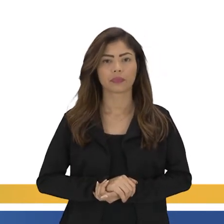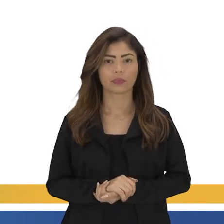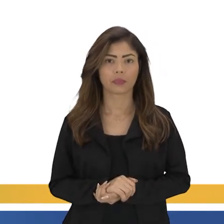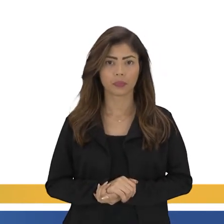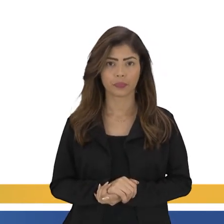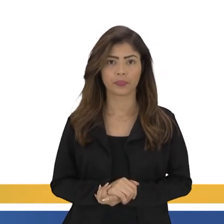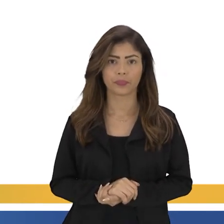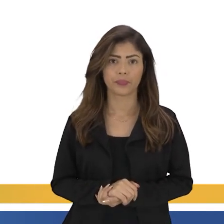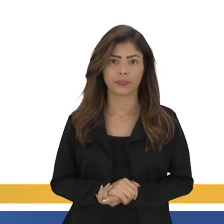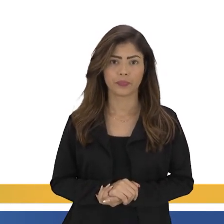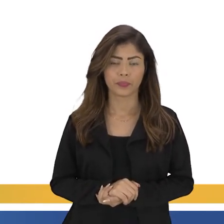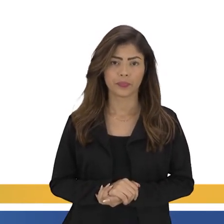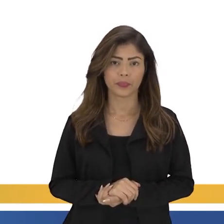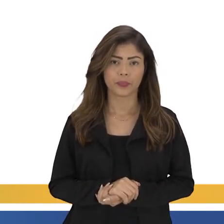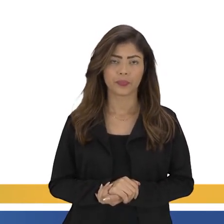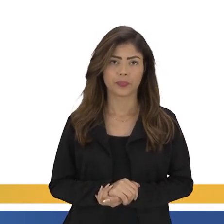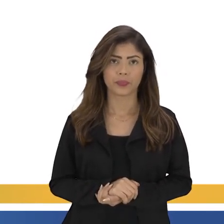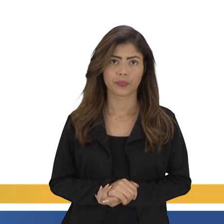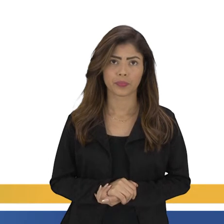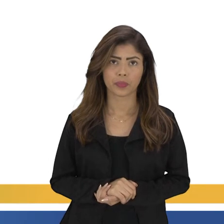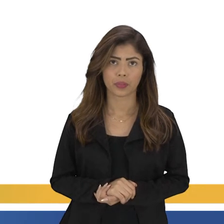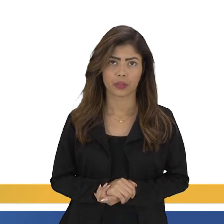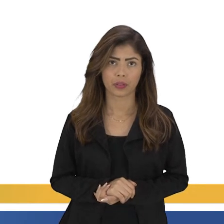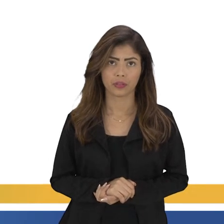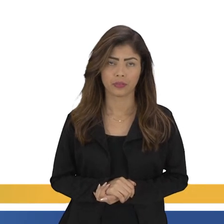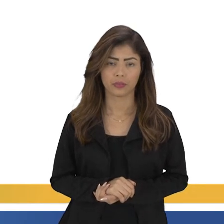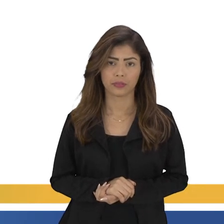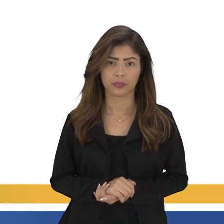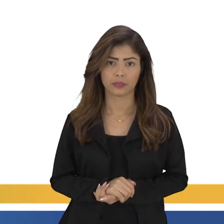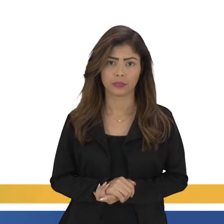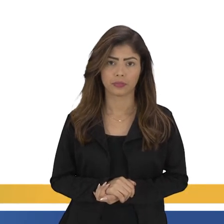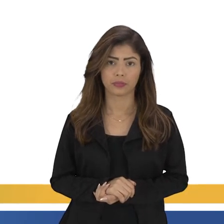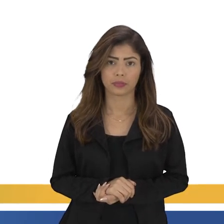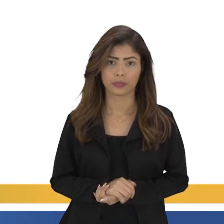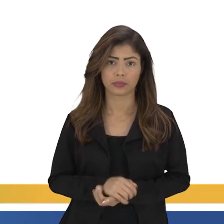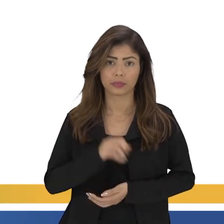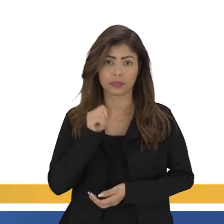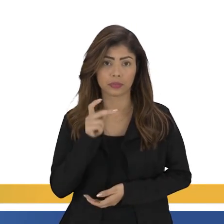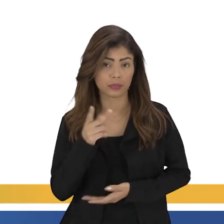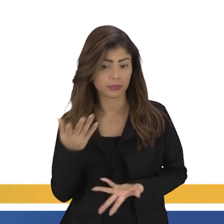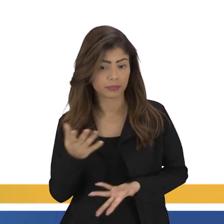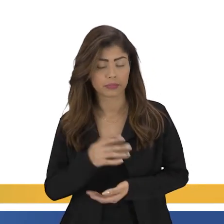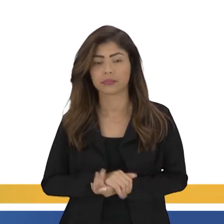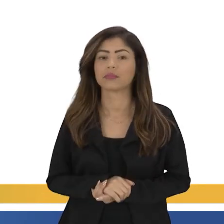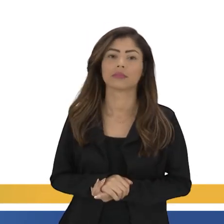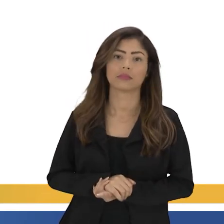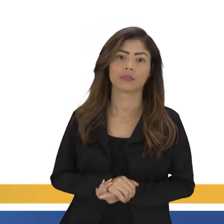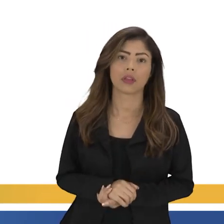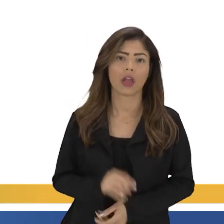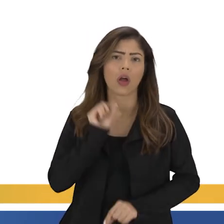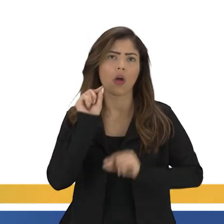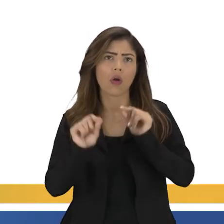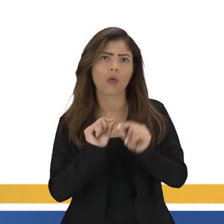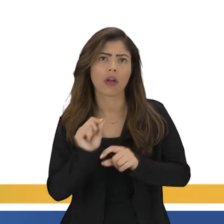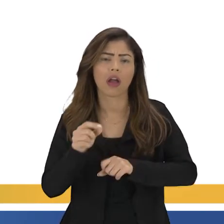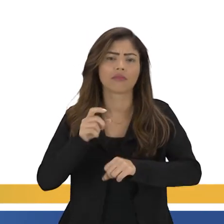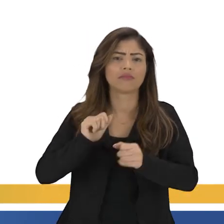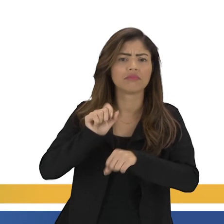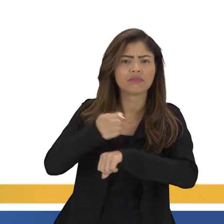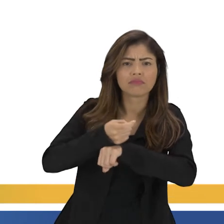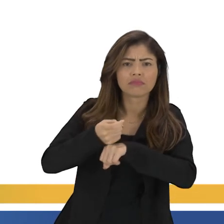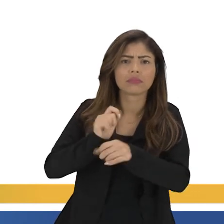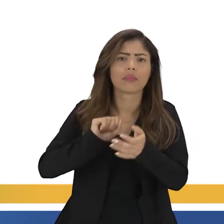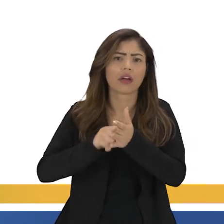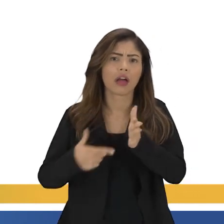cualquiera, sino de entre todos los platos el que está limpio. Ok? Vamos para o português? O que é o adjetivo? Adjetivos